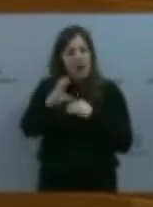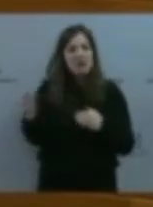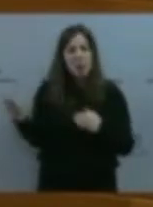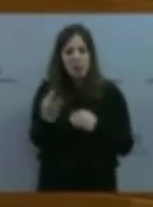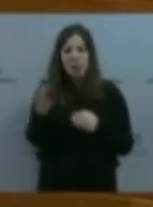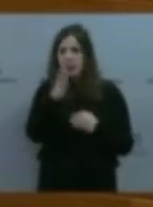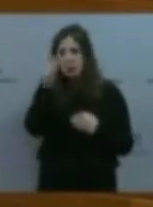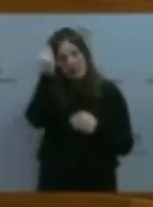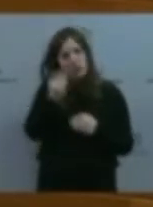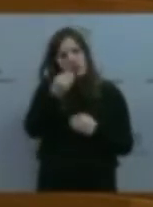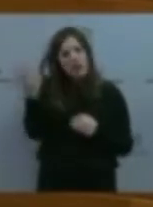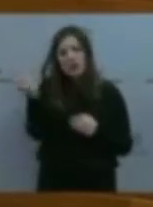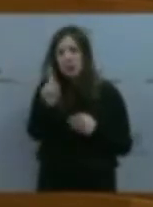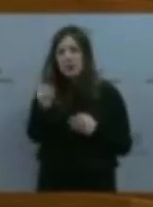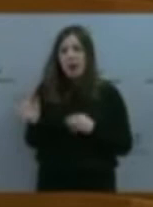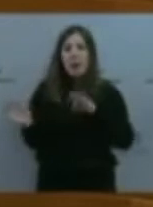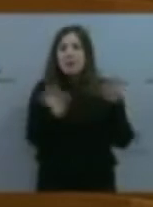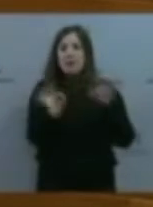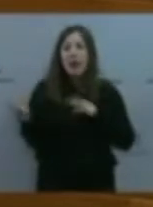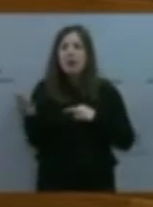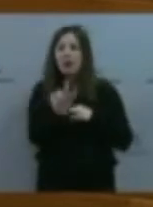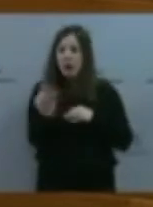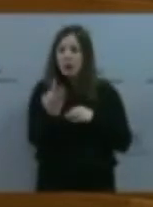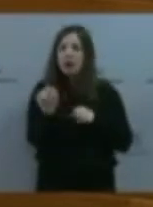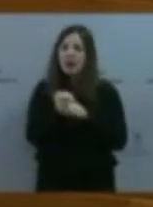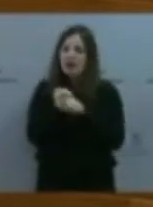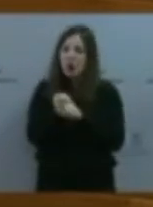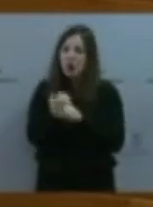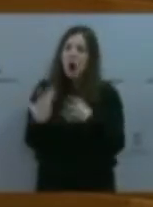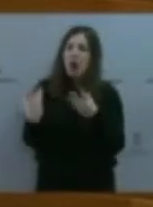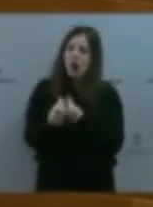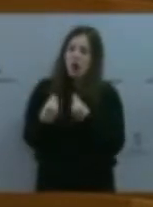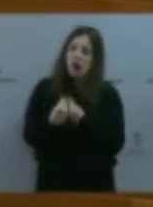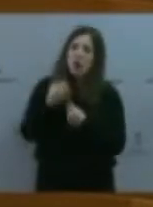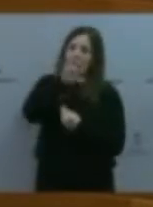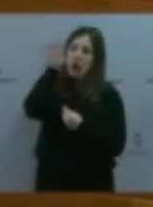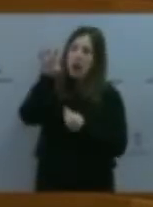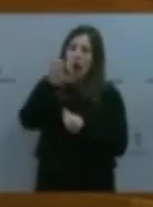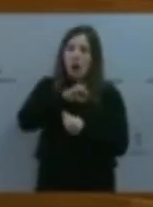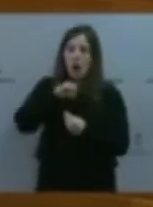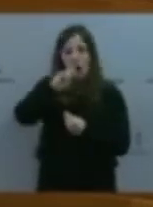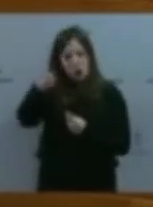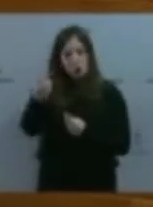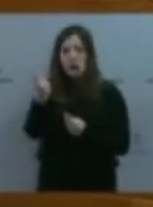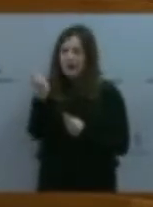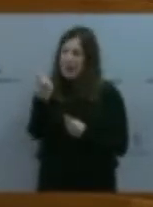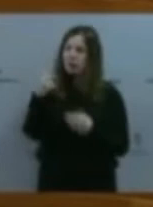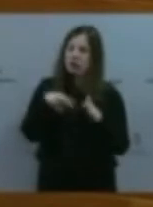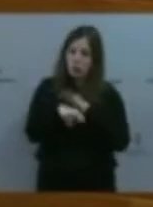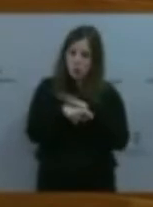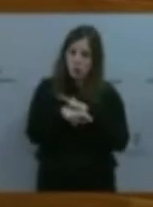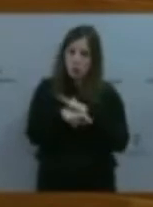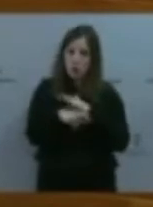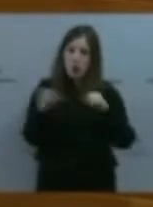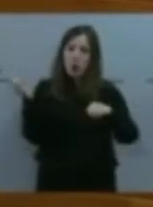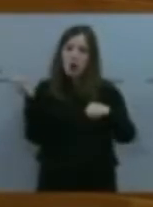sentido el trabajo conjunto con otros territorios. Y es fundamental seguir consiguiendo recursos. Sobre los fondos mineros hay los anteriores, no digo ahora, ni tan siquiera lo